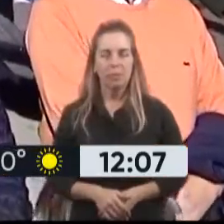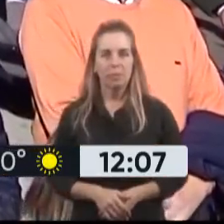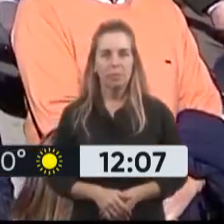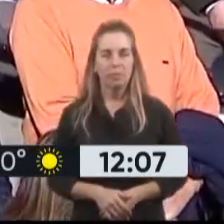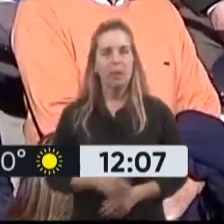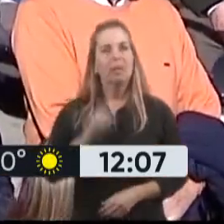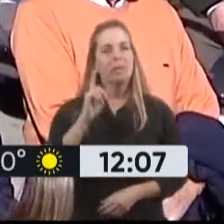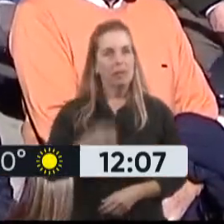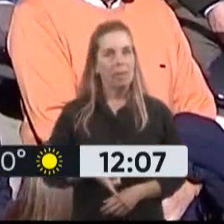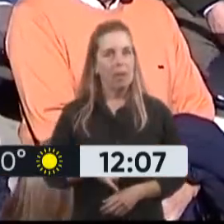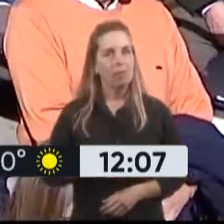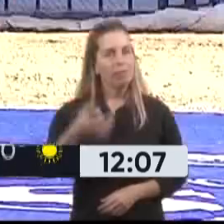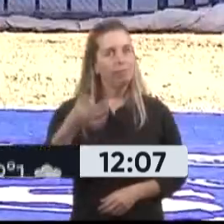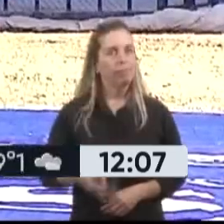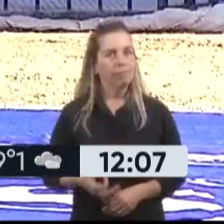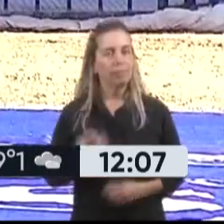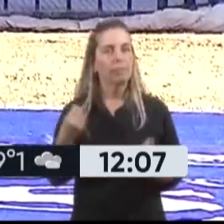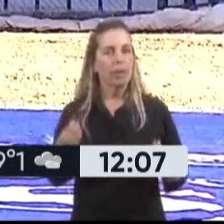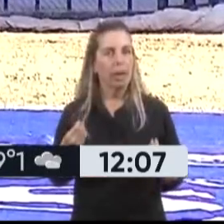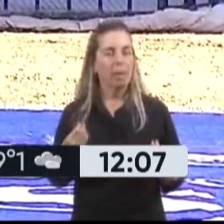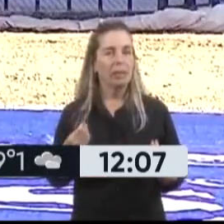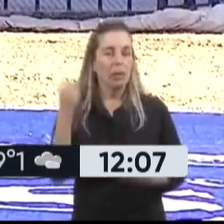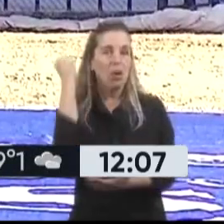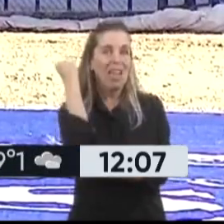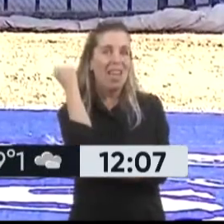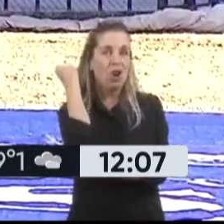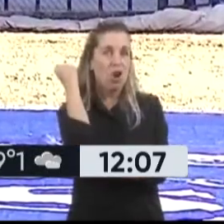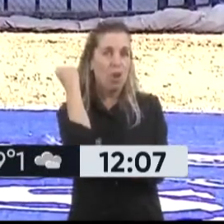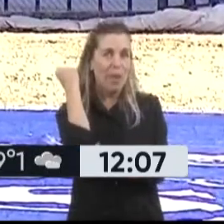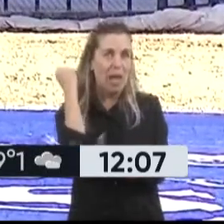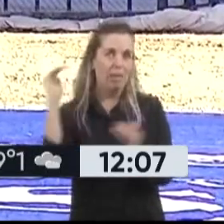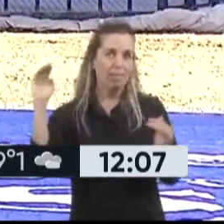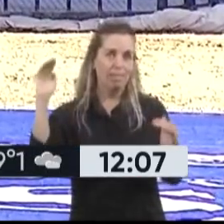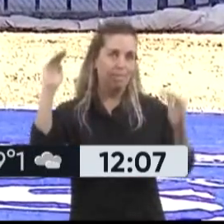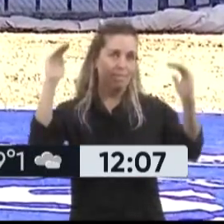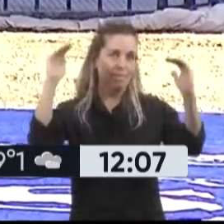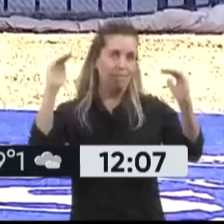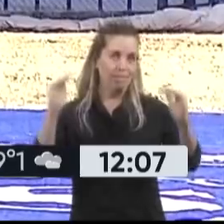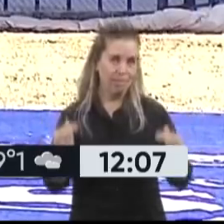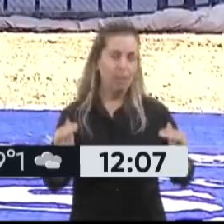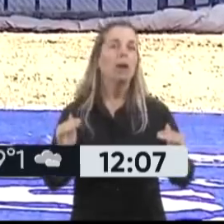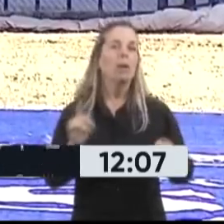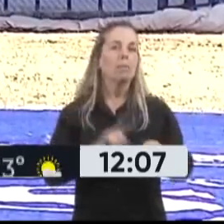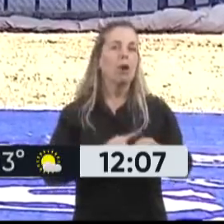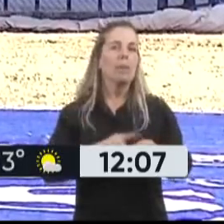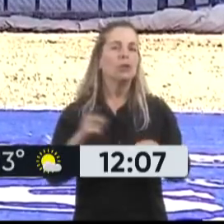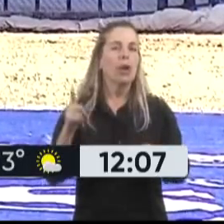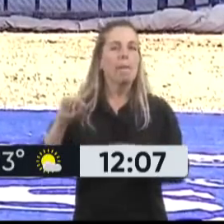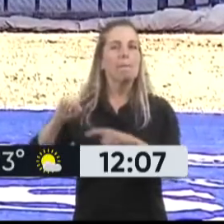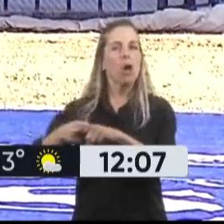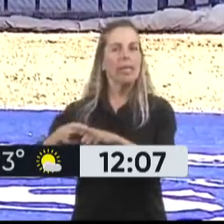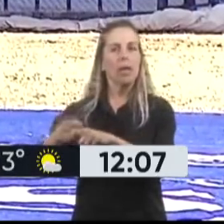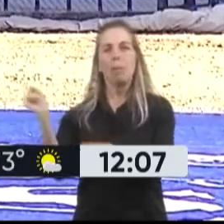También es un hecho que el proceso de declive económico nacional comenzó cuando los políticos le dieron la espalda al sector